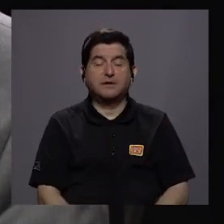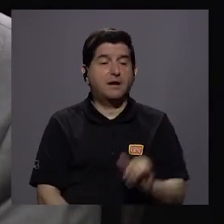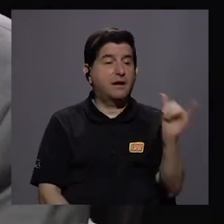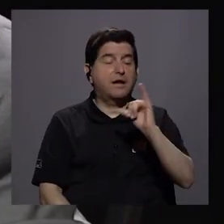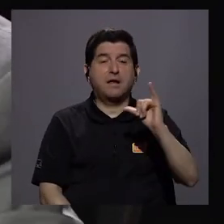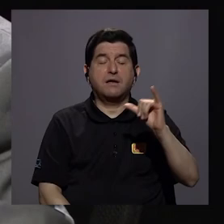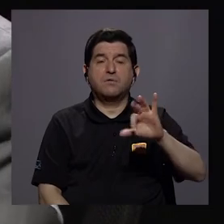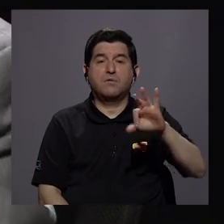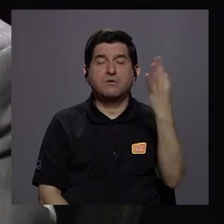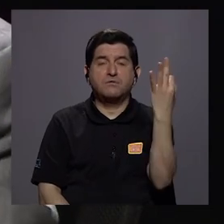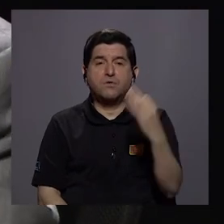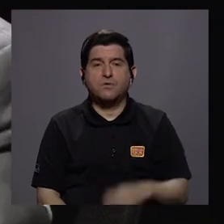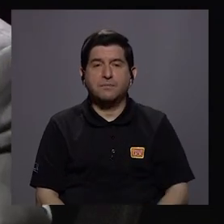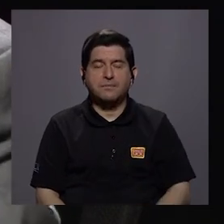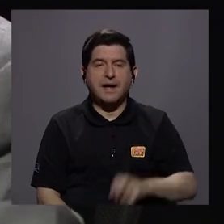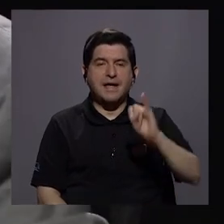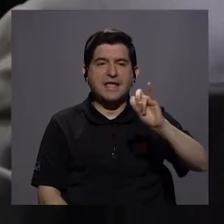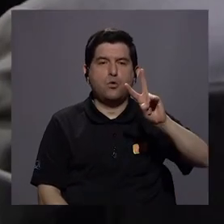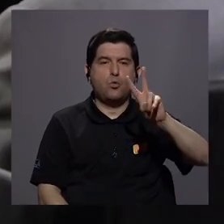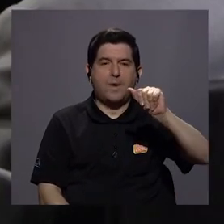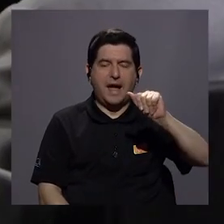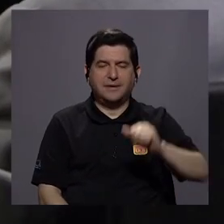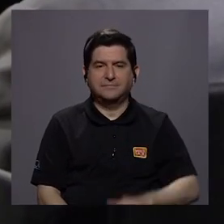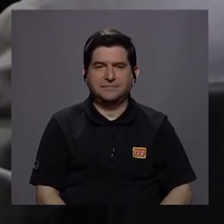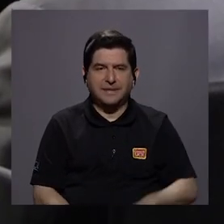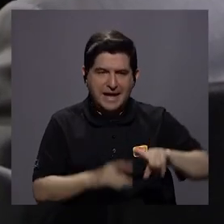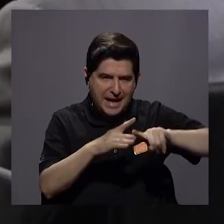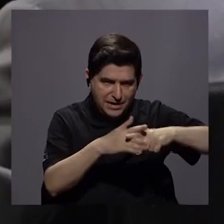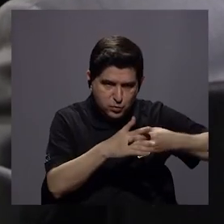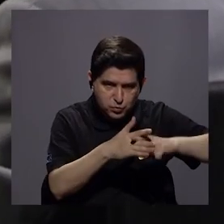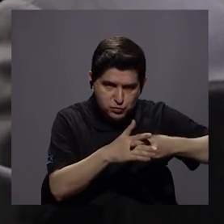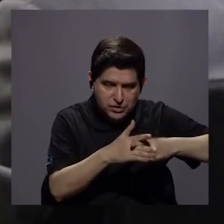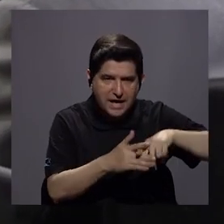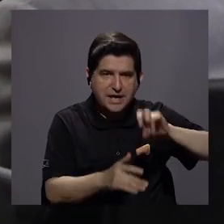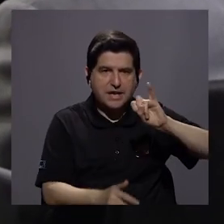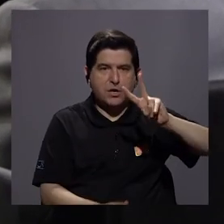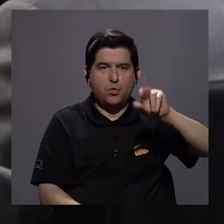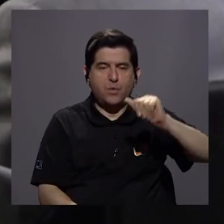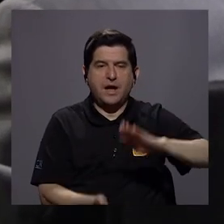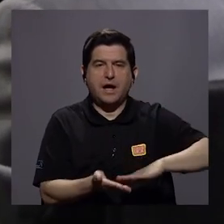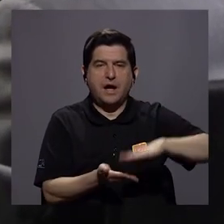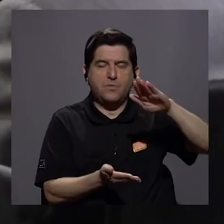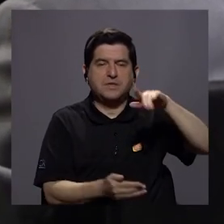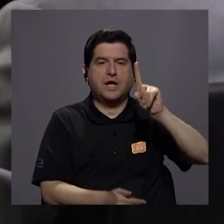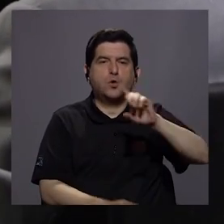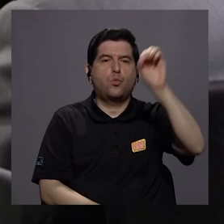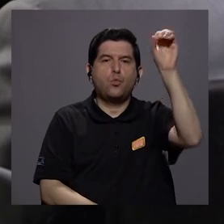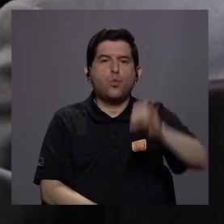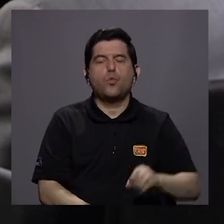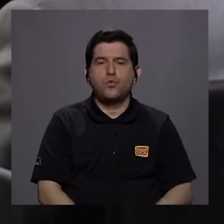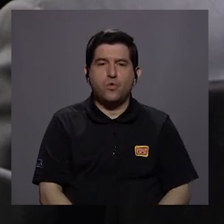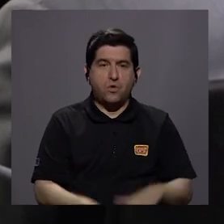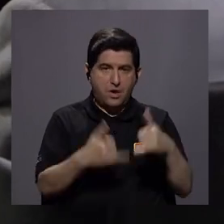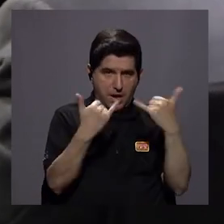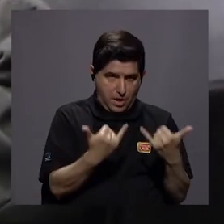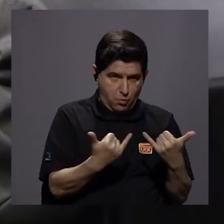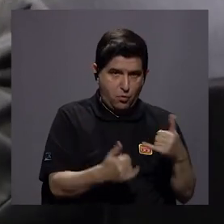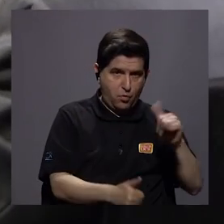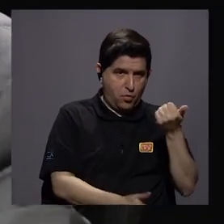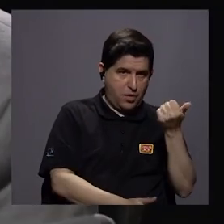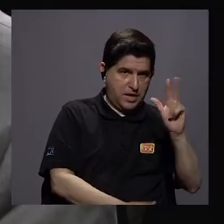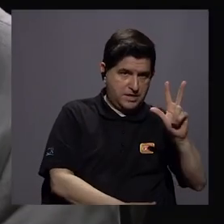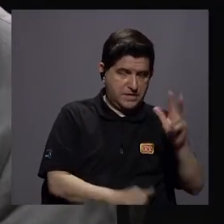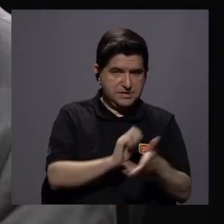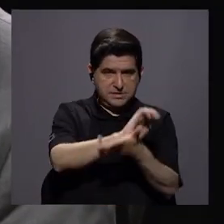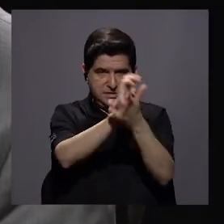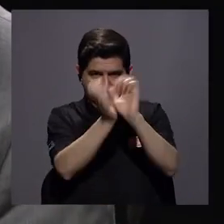y al mismo tiempo en el IVA, en hacer un ajuste en el IVA de aumentarlo, digamos, en un 1%. Estamos en el 13,